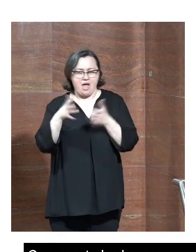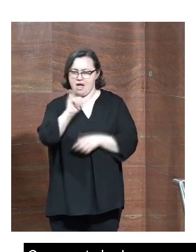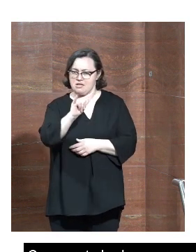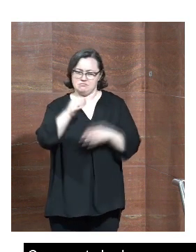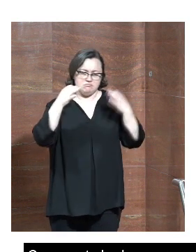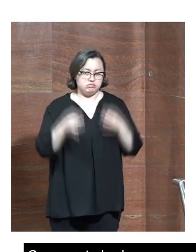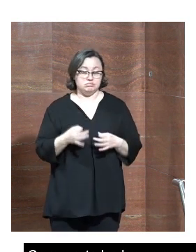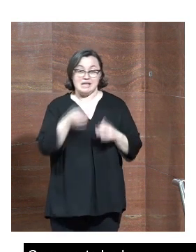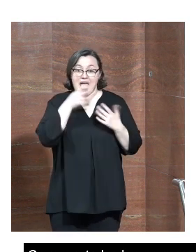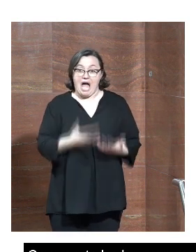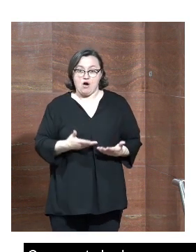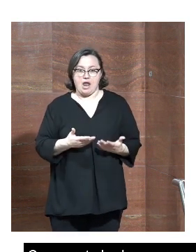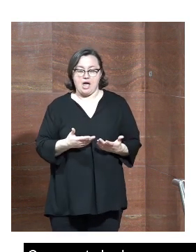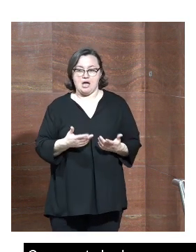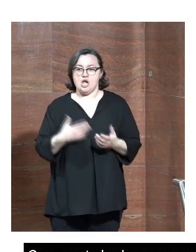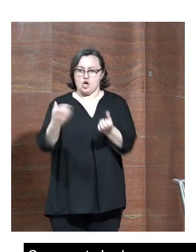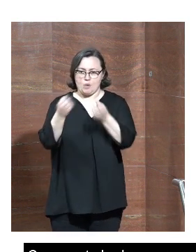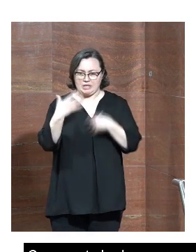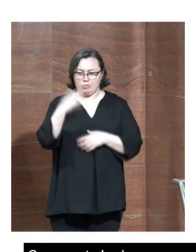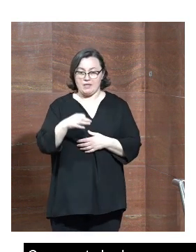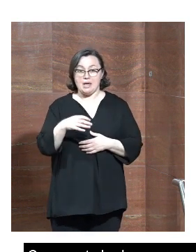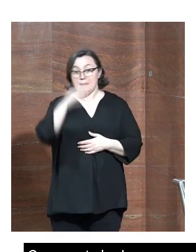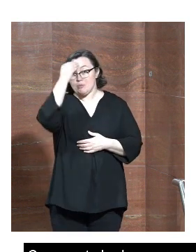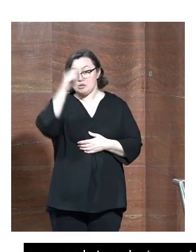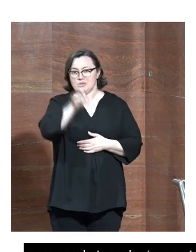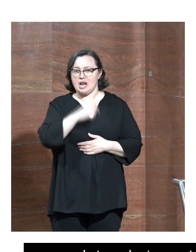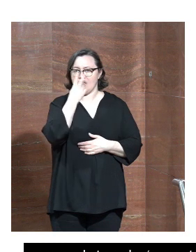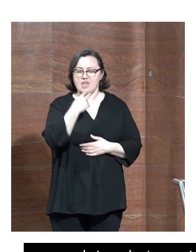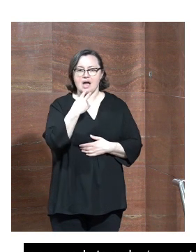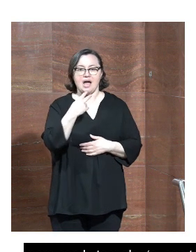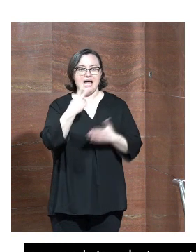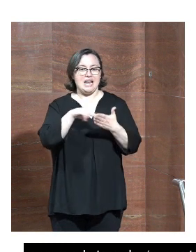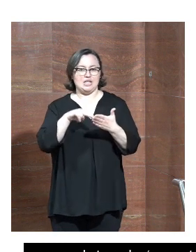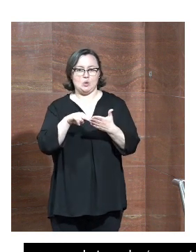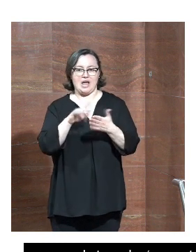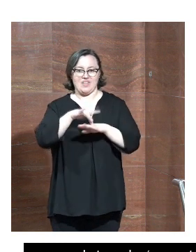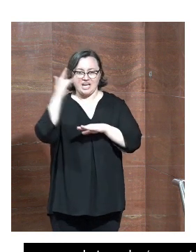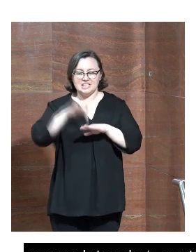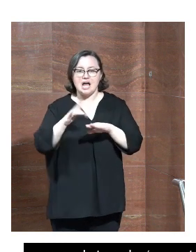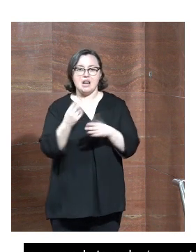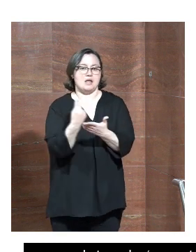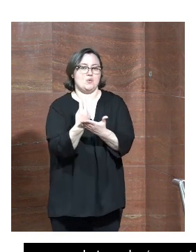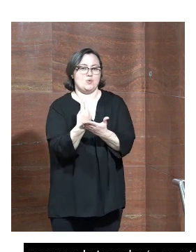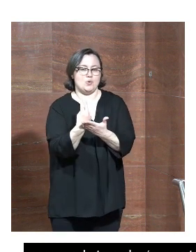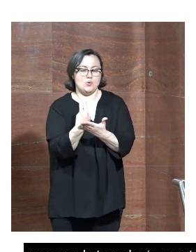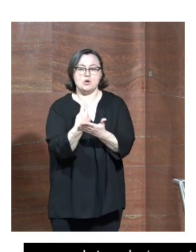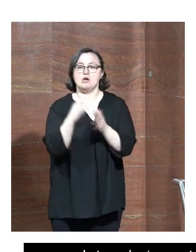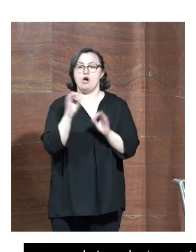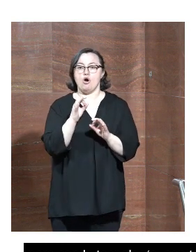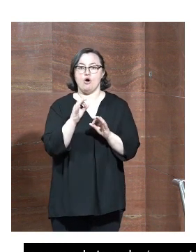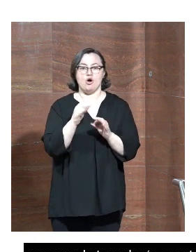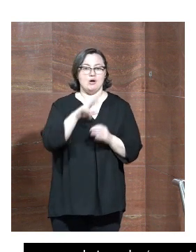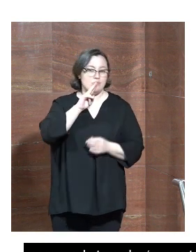Creo que ahora no lo pueden comentar, pero creo que para una persona ciega la lectura digital y